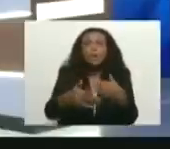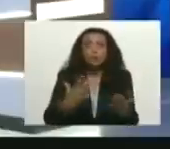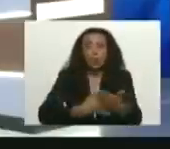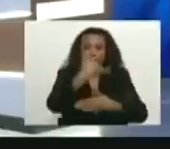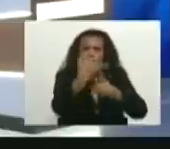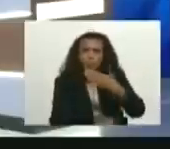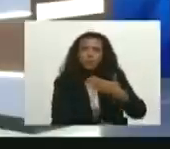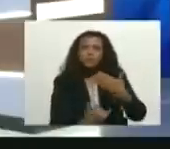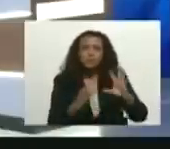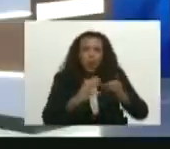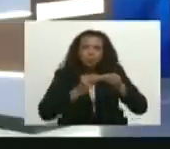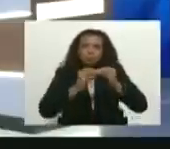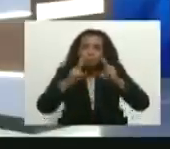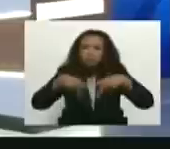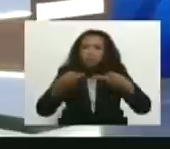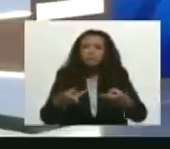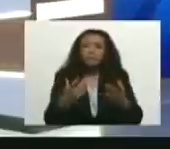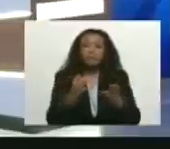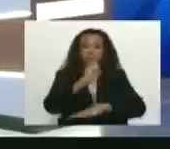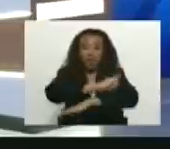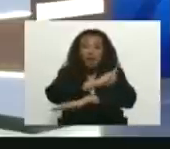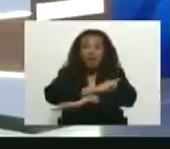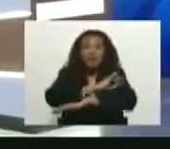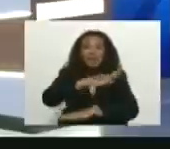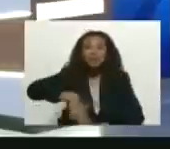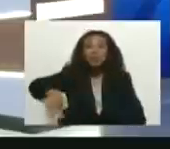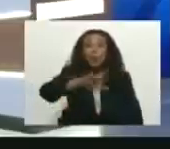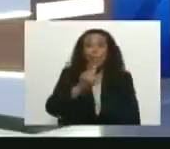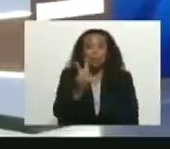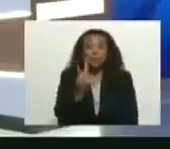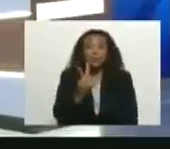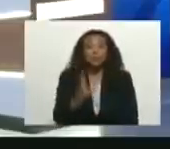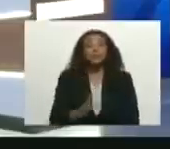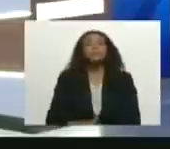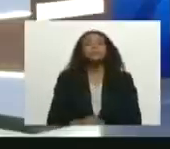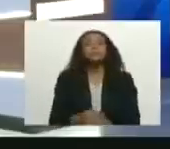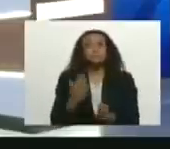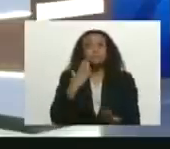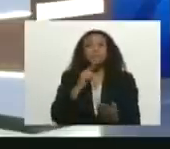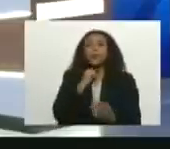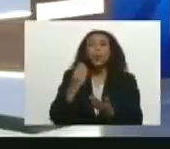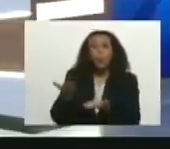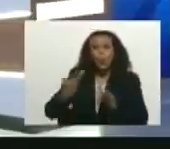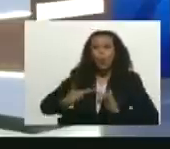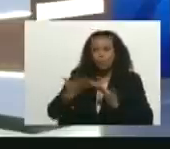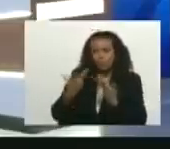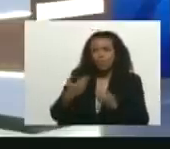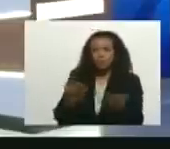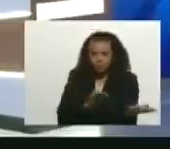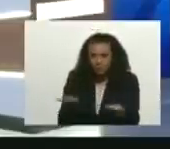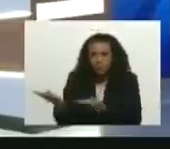proyecto de recuperación de las iglesias de la Gran Misión Venezuela Bella. Padre Numa, bienvenido.